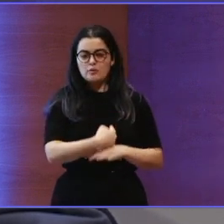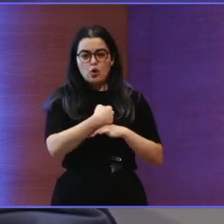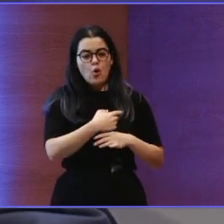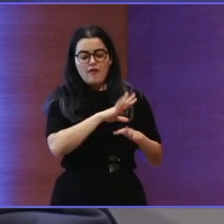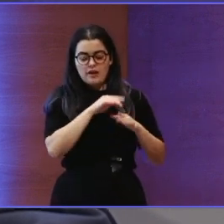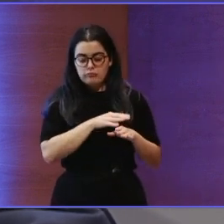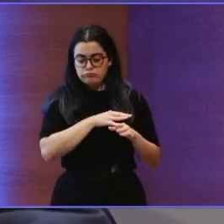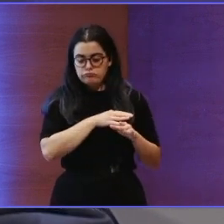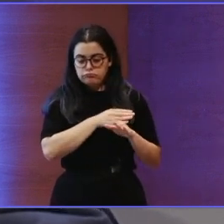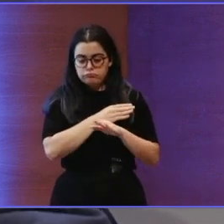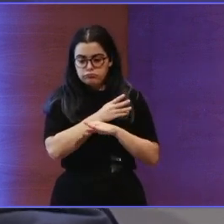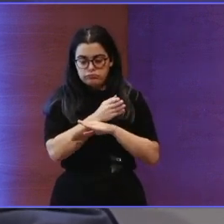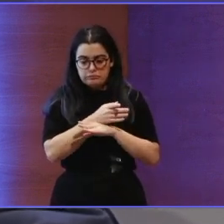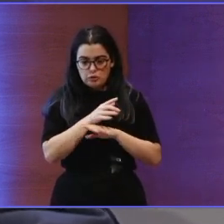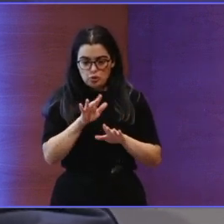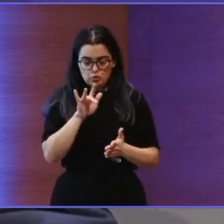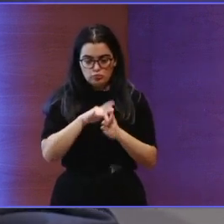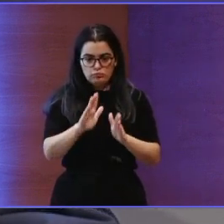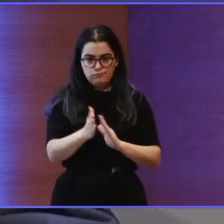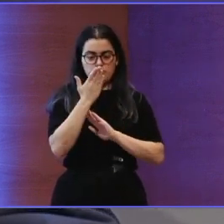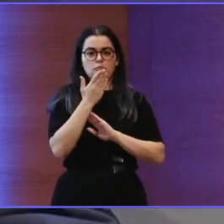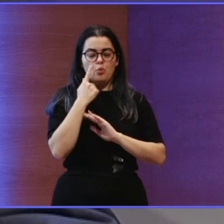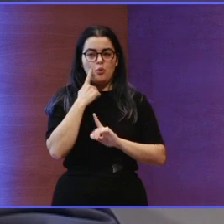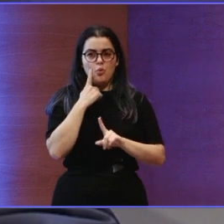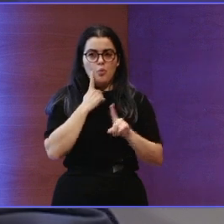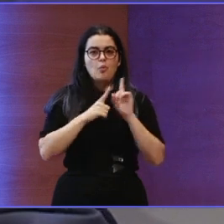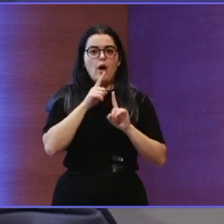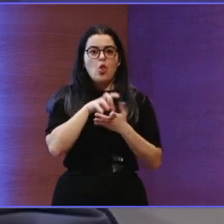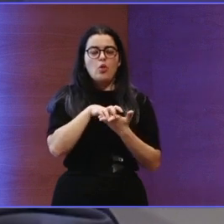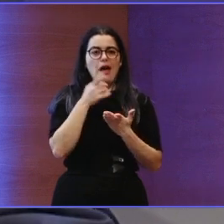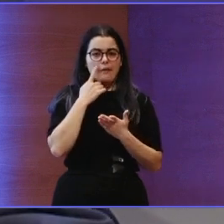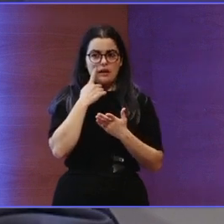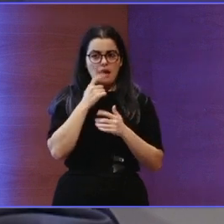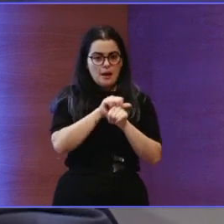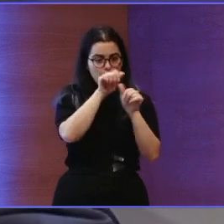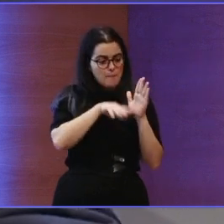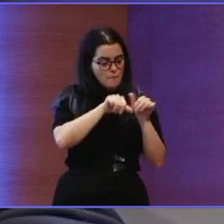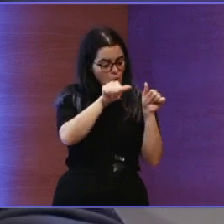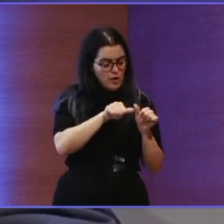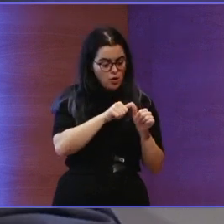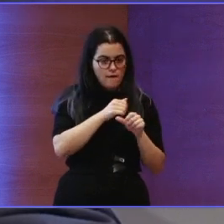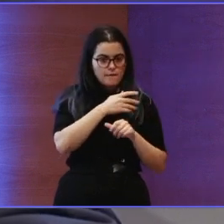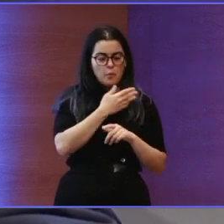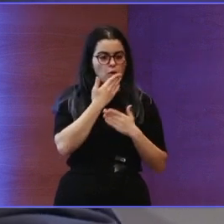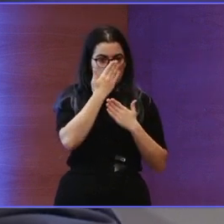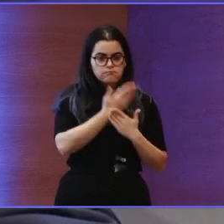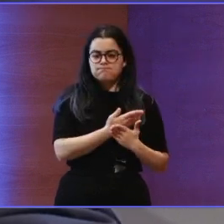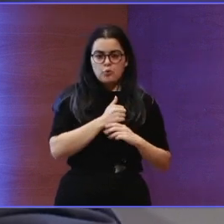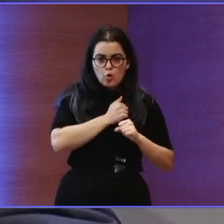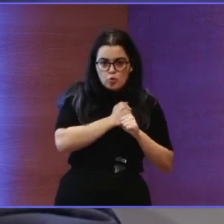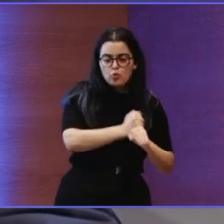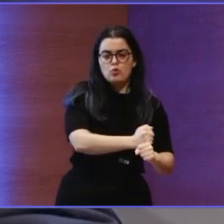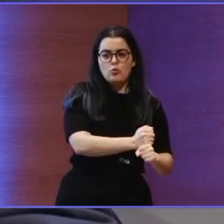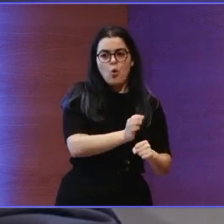Trade of la encrucijada de tener que decidir si seguíamos la fidelidad al modelo o rompíamos la fidelidad al modelo